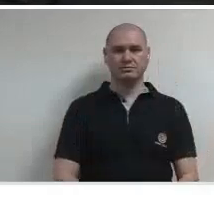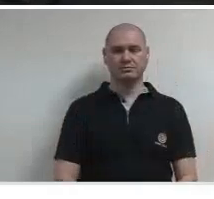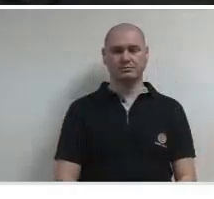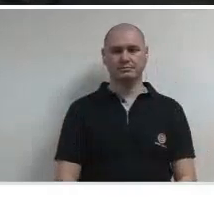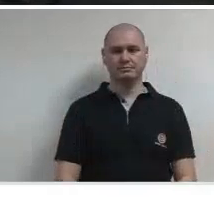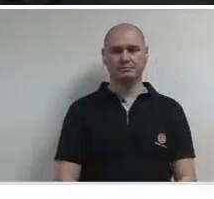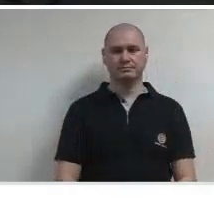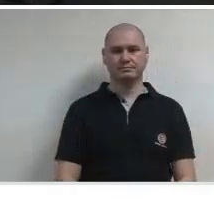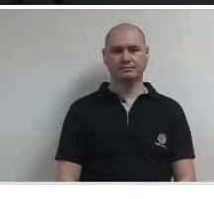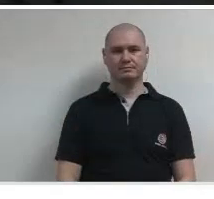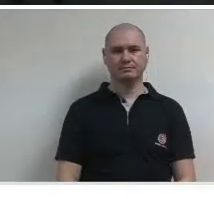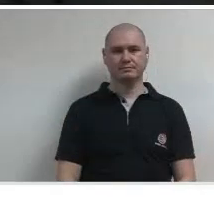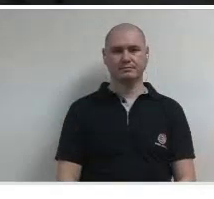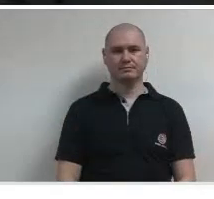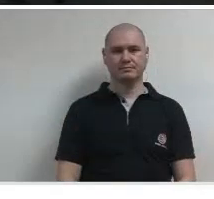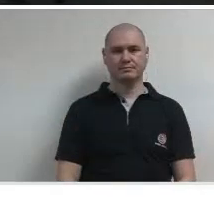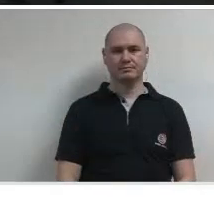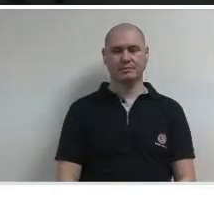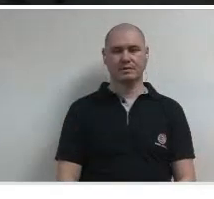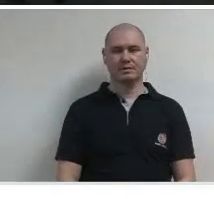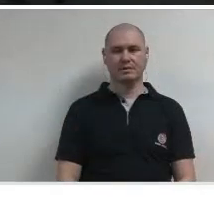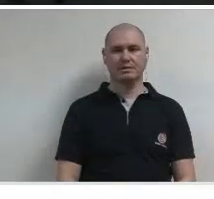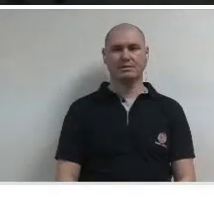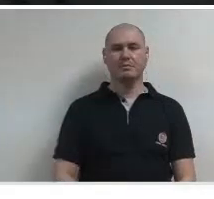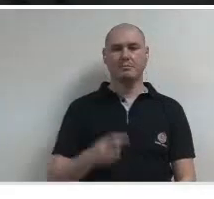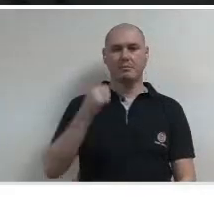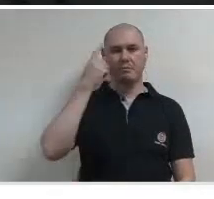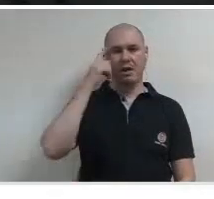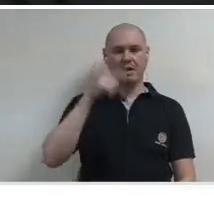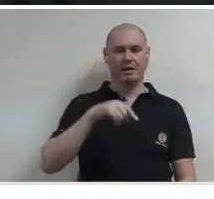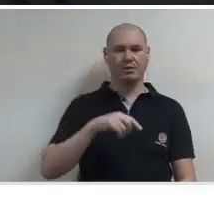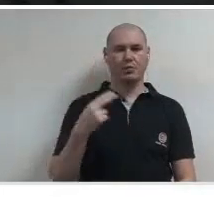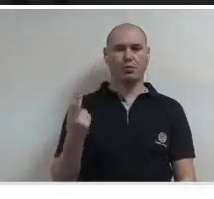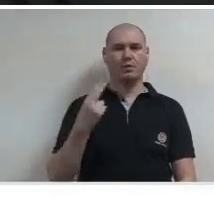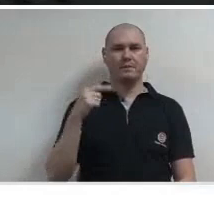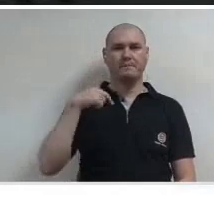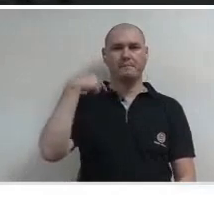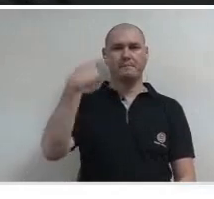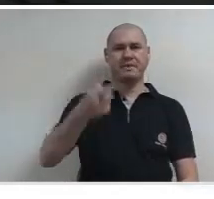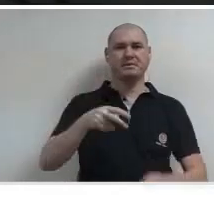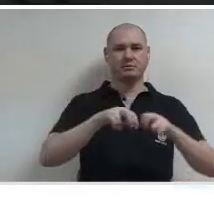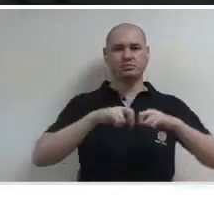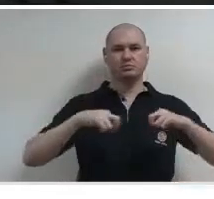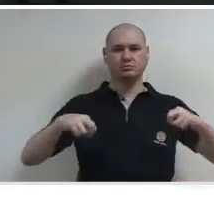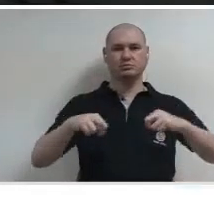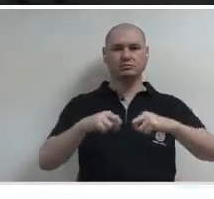Que presten atención a ese, a esa acordada de manera que ahí está acordada proyecto pebares ja ñamo hijangua